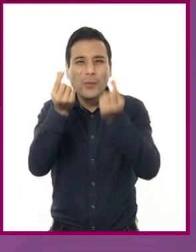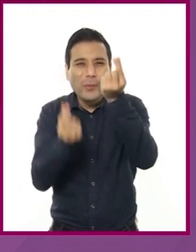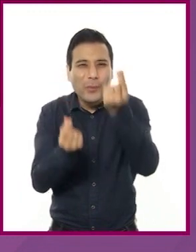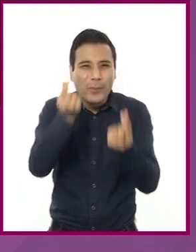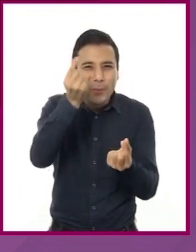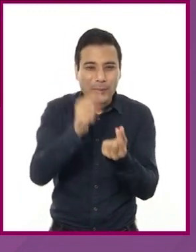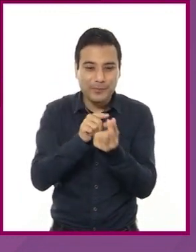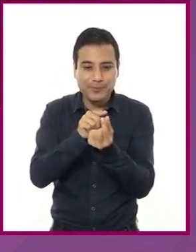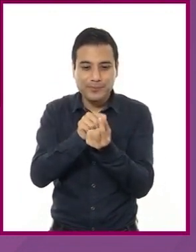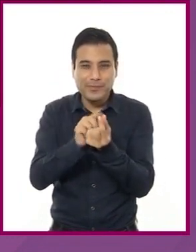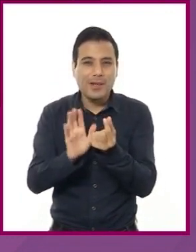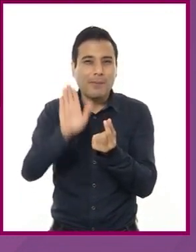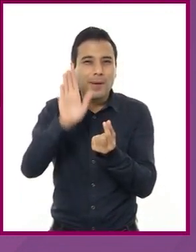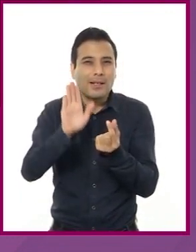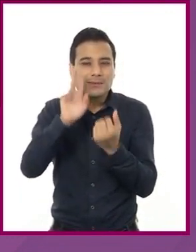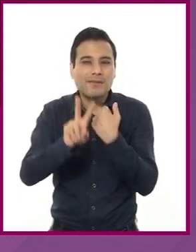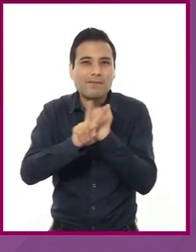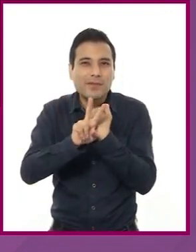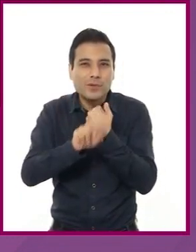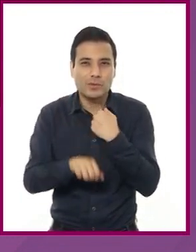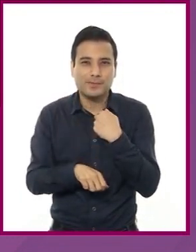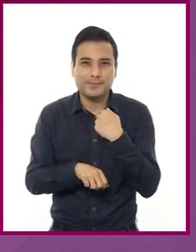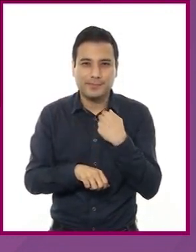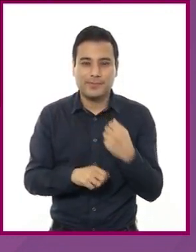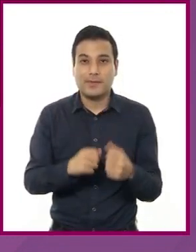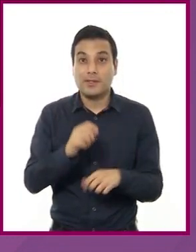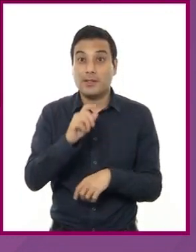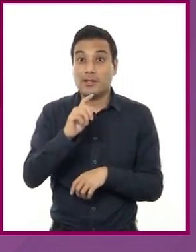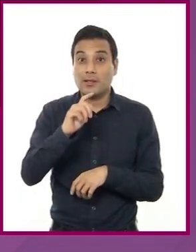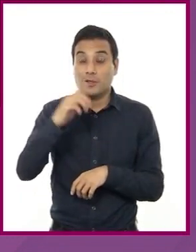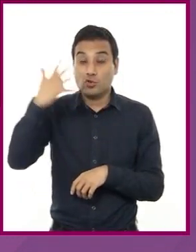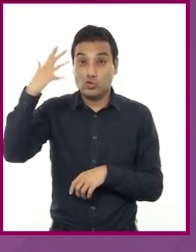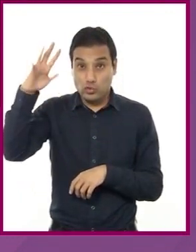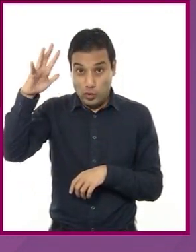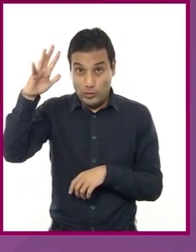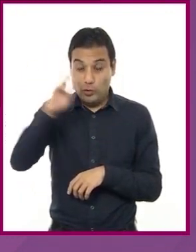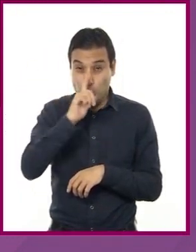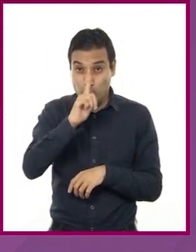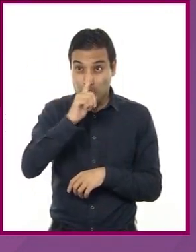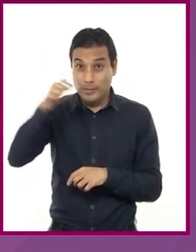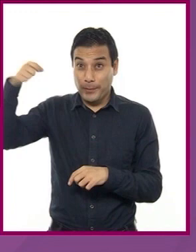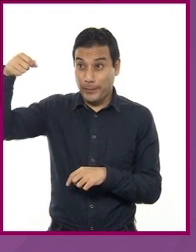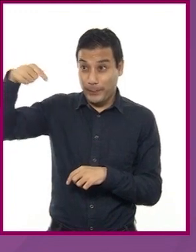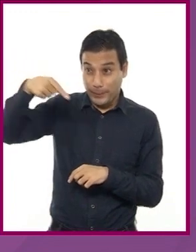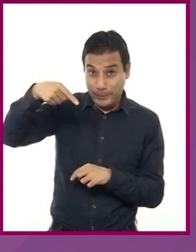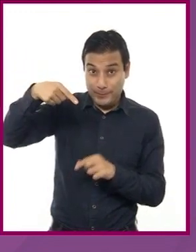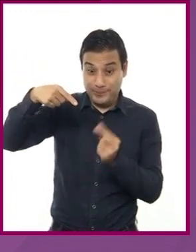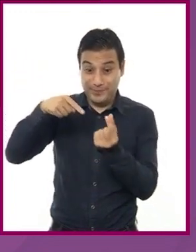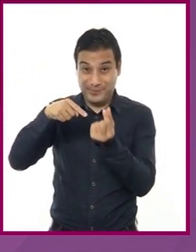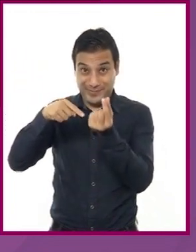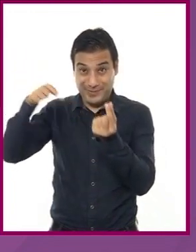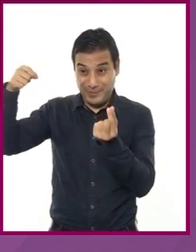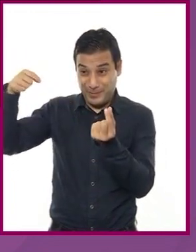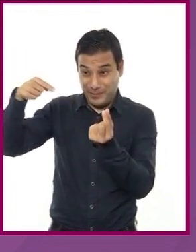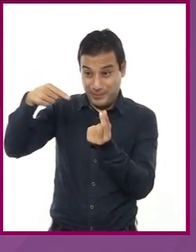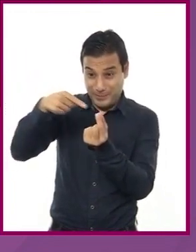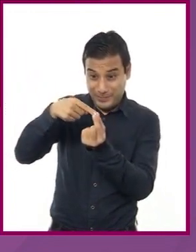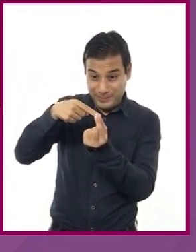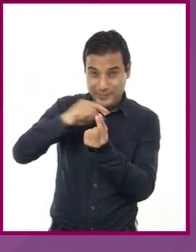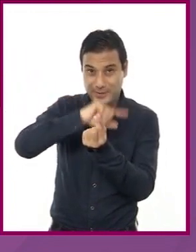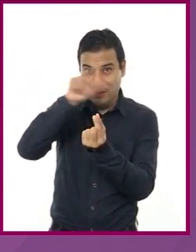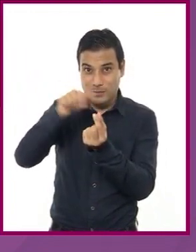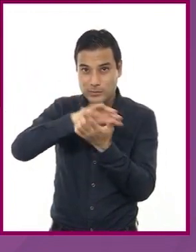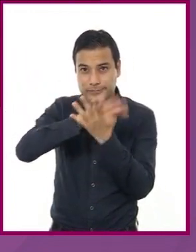como prismas. Un rayo de luz solar entra en la superficie de cada gota, se refracta y se separa en los